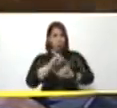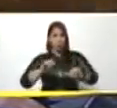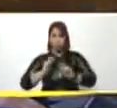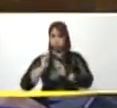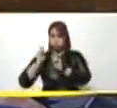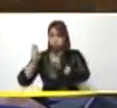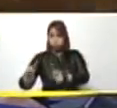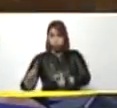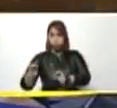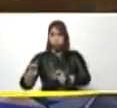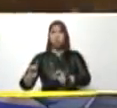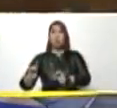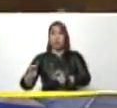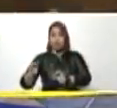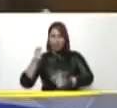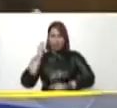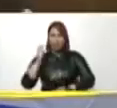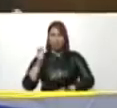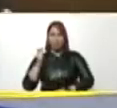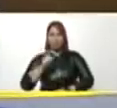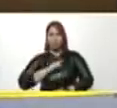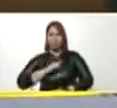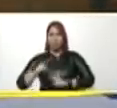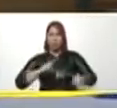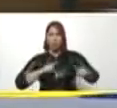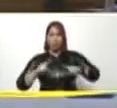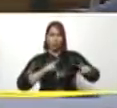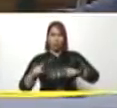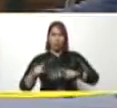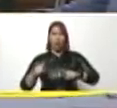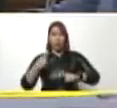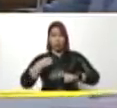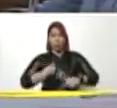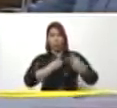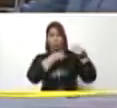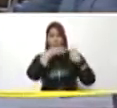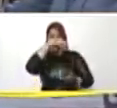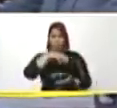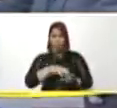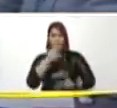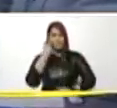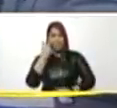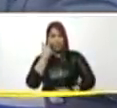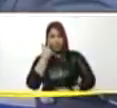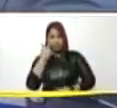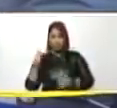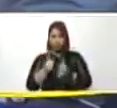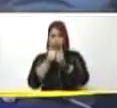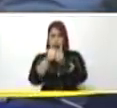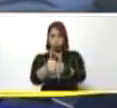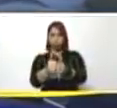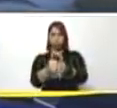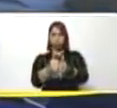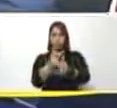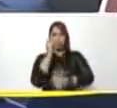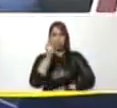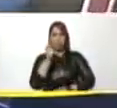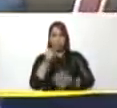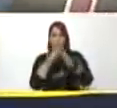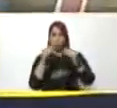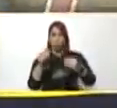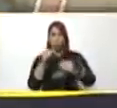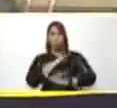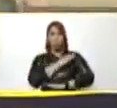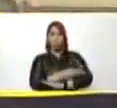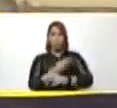tareas. Como jefe de Estado estaré pendiente para acompañar institucionalmente todas las tareas de todos los poderes públicos que les